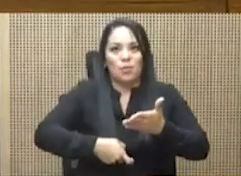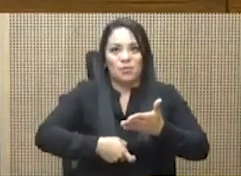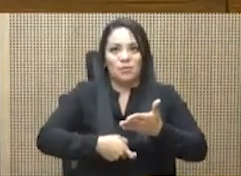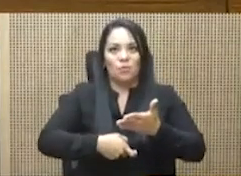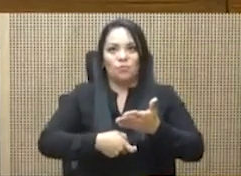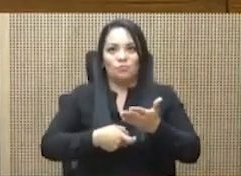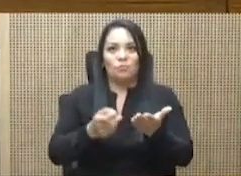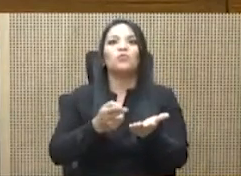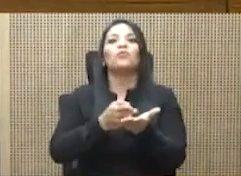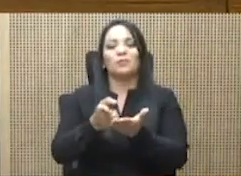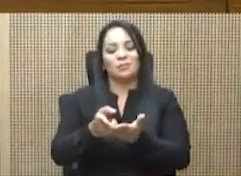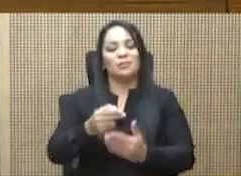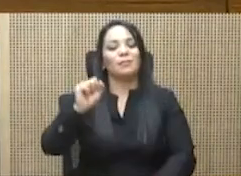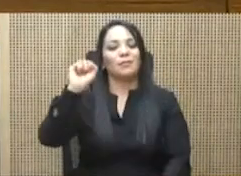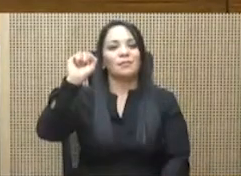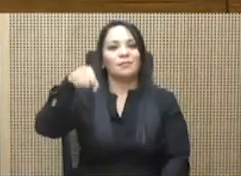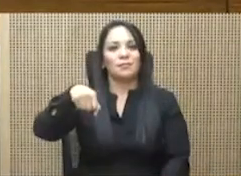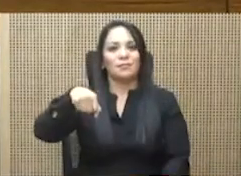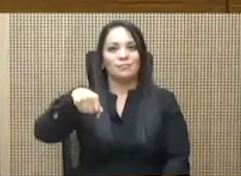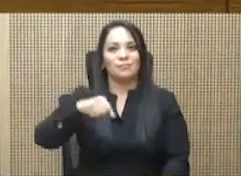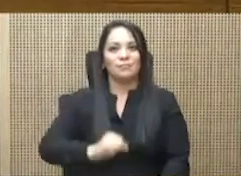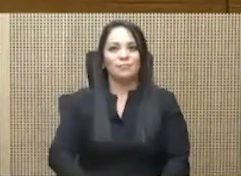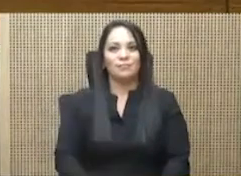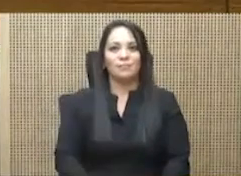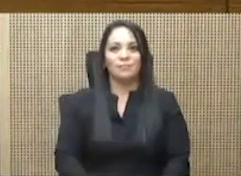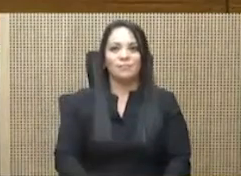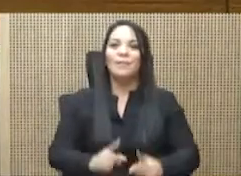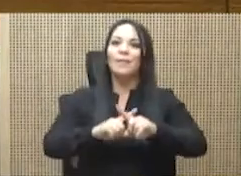es. Pero compatriotas,